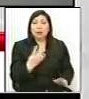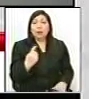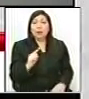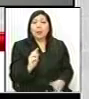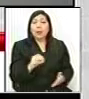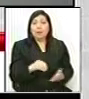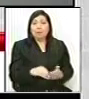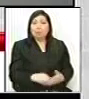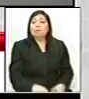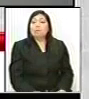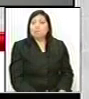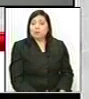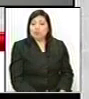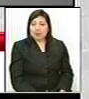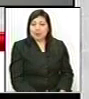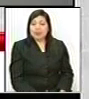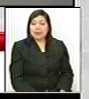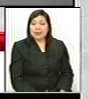también adicionales.